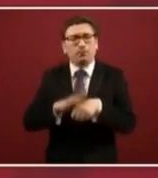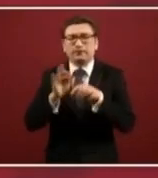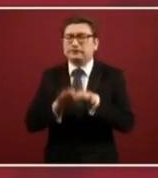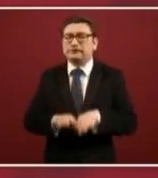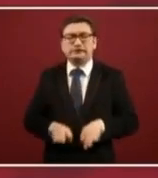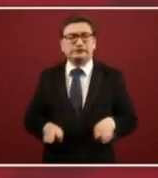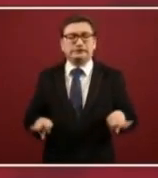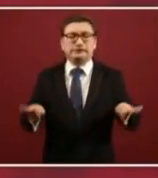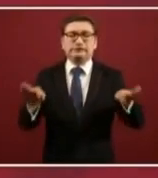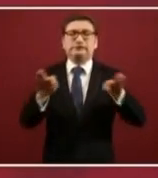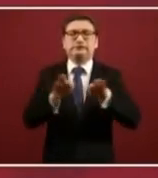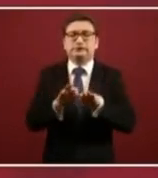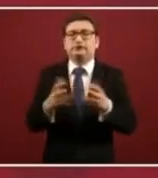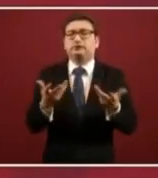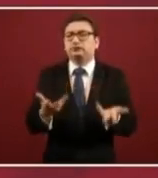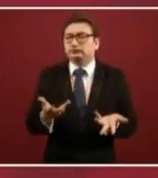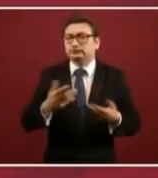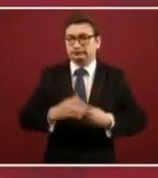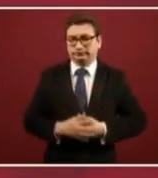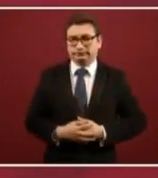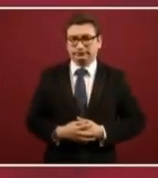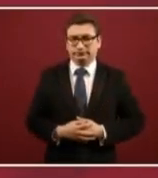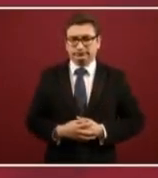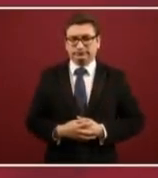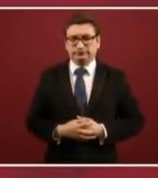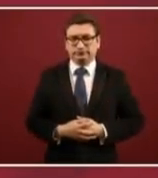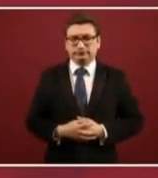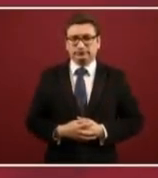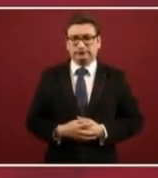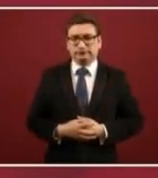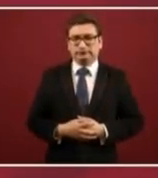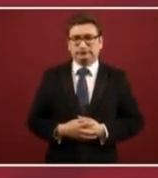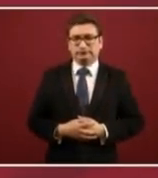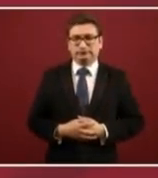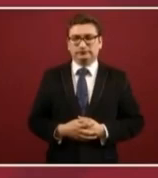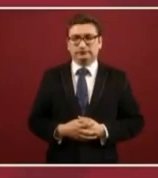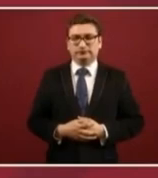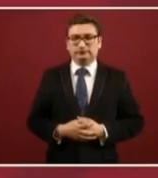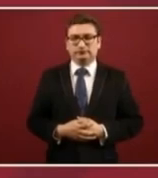sobre todo que se apoye a